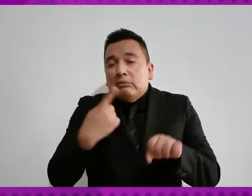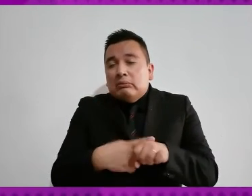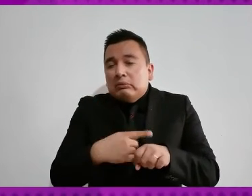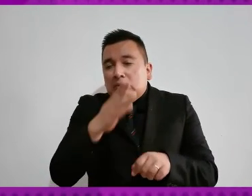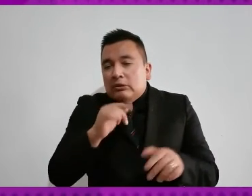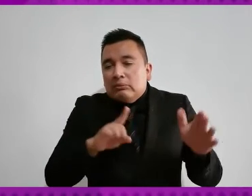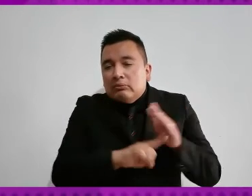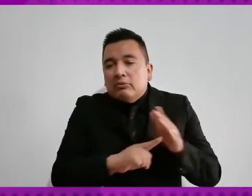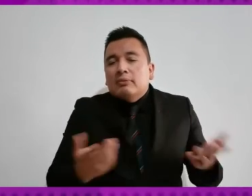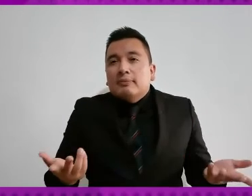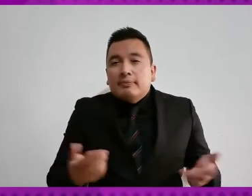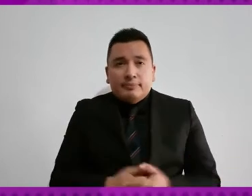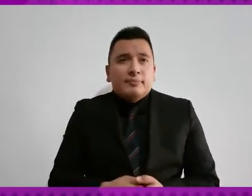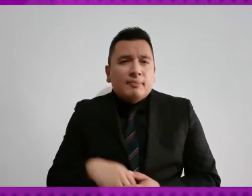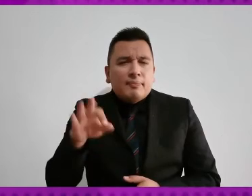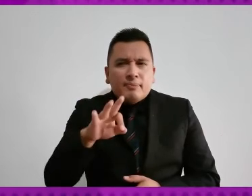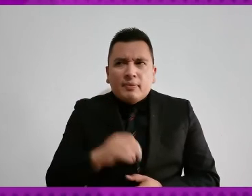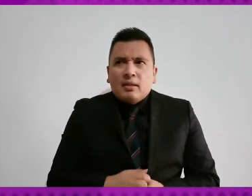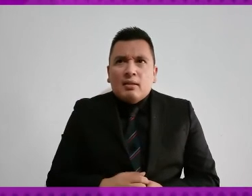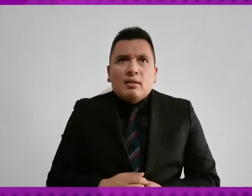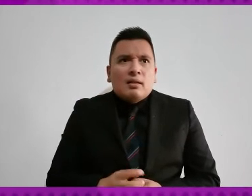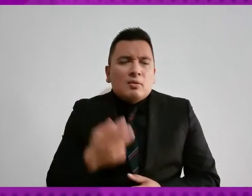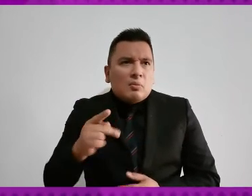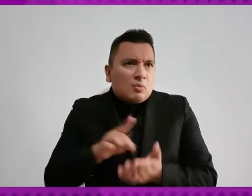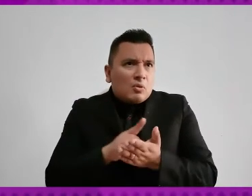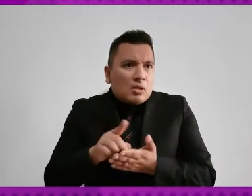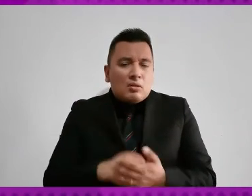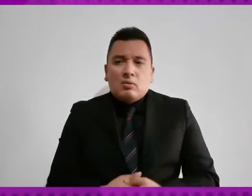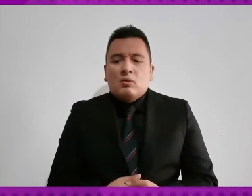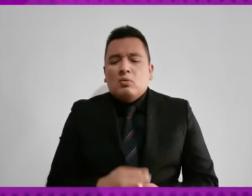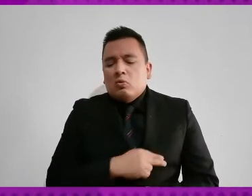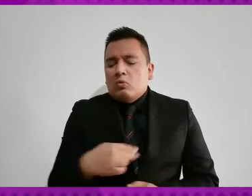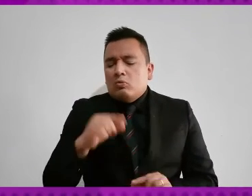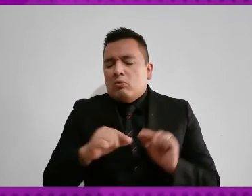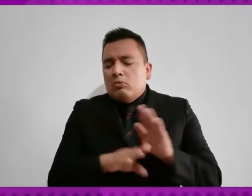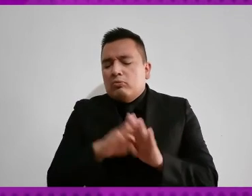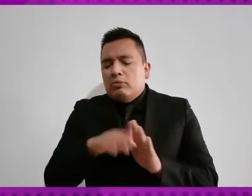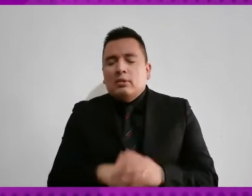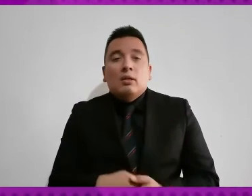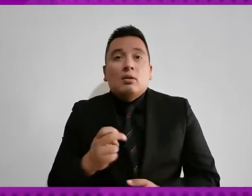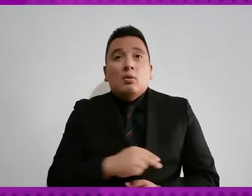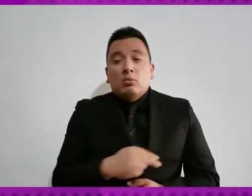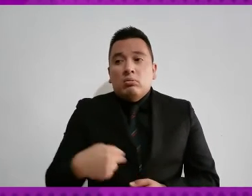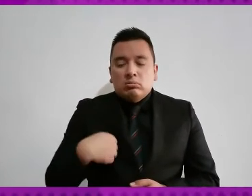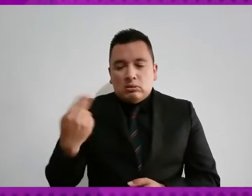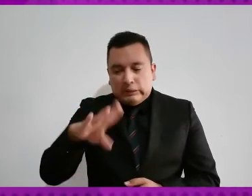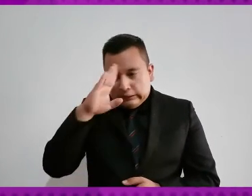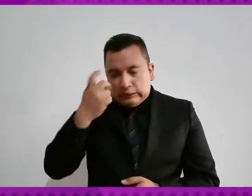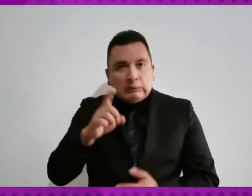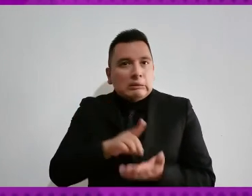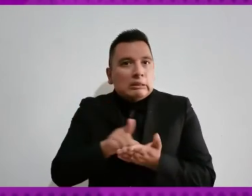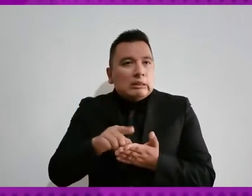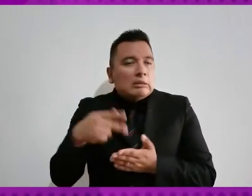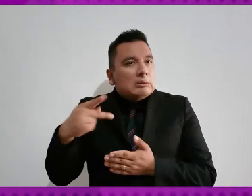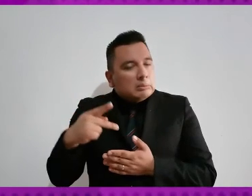no acudir a su casilla, posibilitar, es decir, expandir esos derechos, y creo que tenemos que ir avanzando. No perder de vista que es el